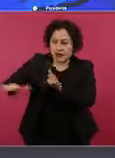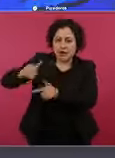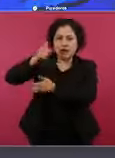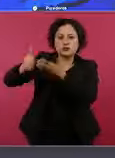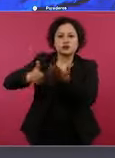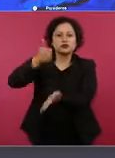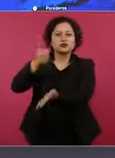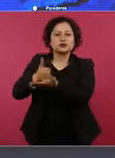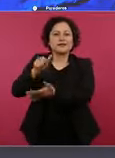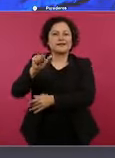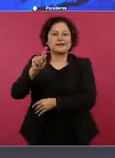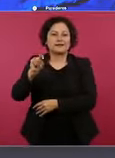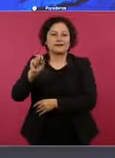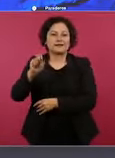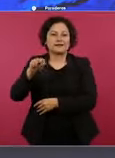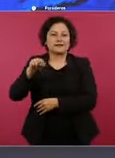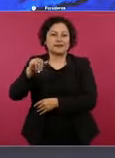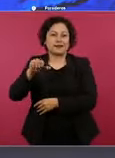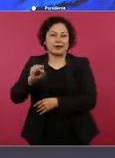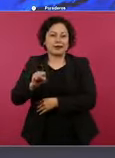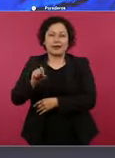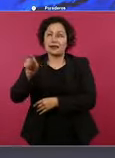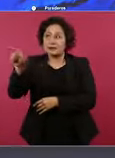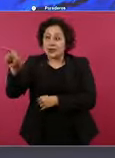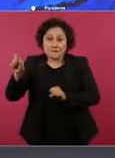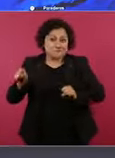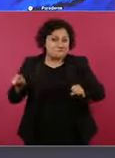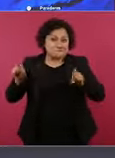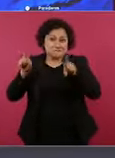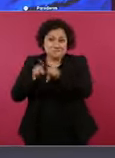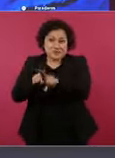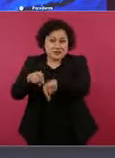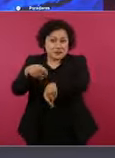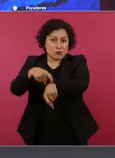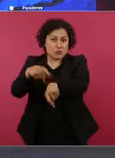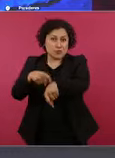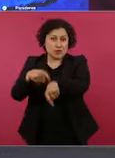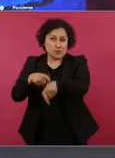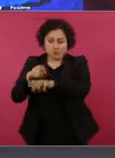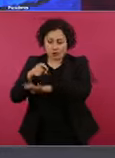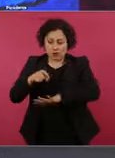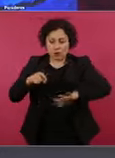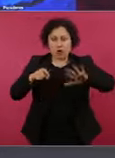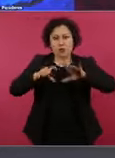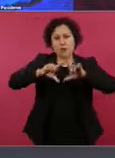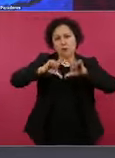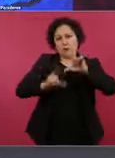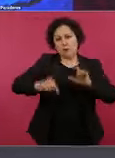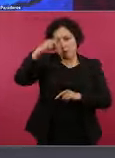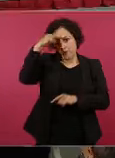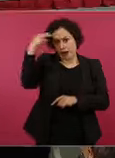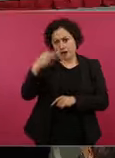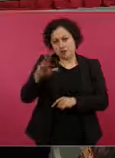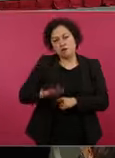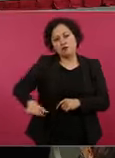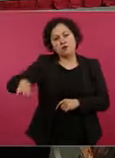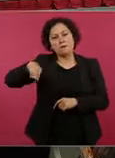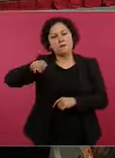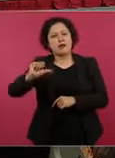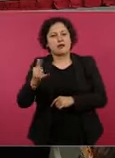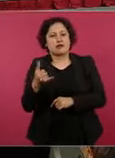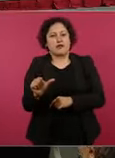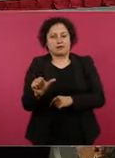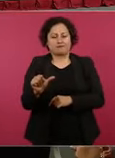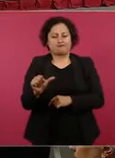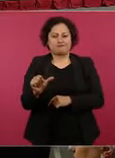floreciendo en esta región de México la gran cultura maya.